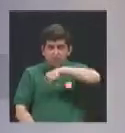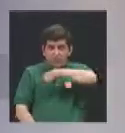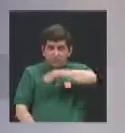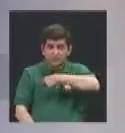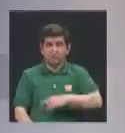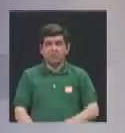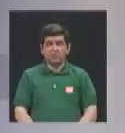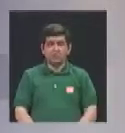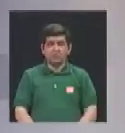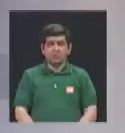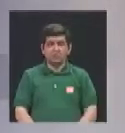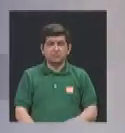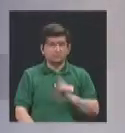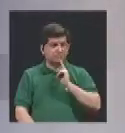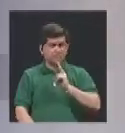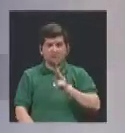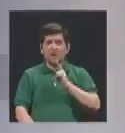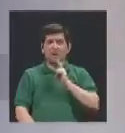nosotros